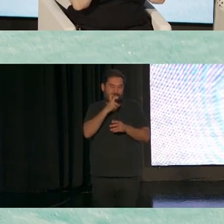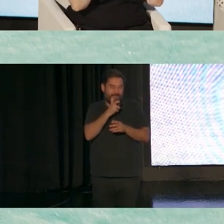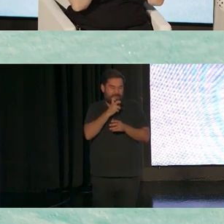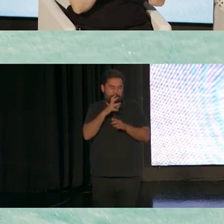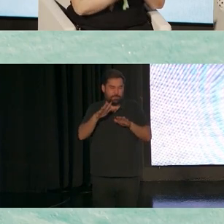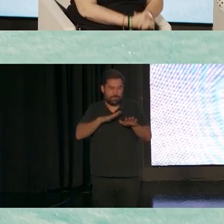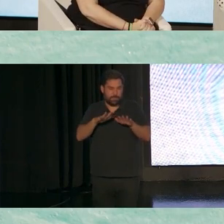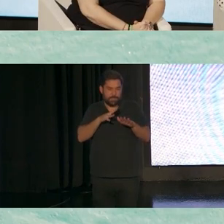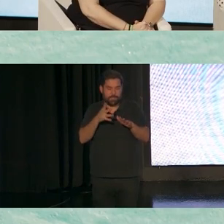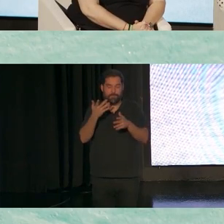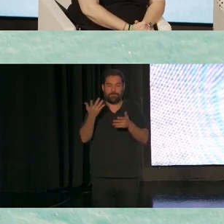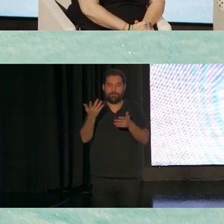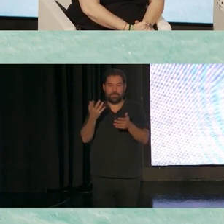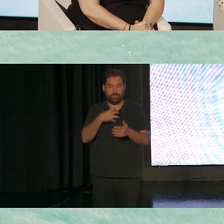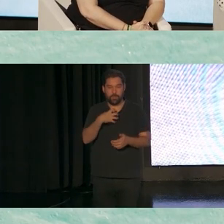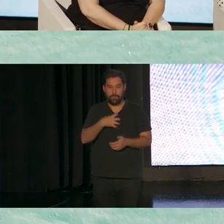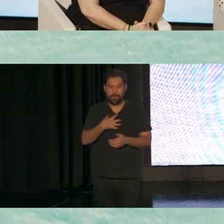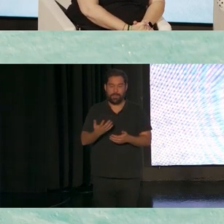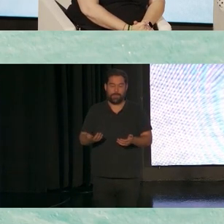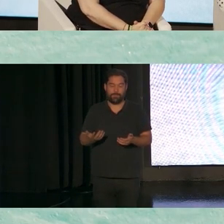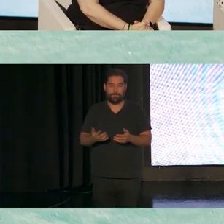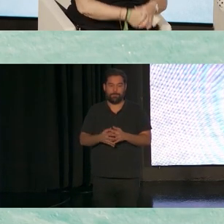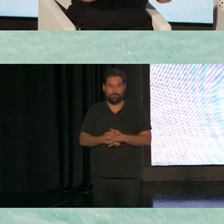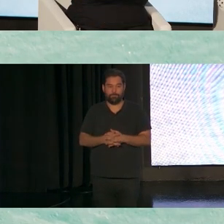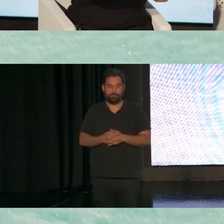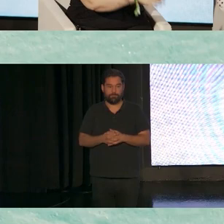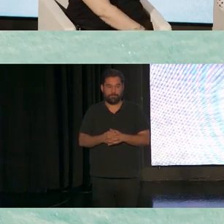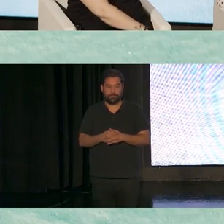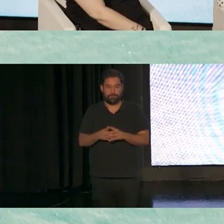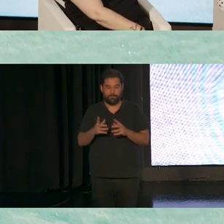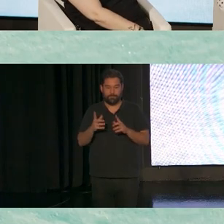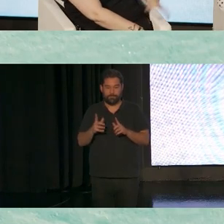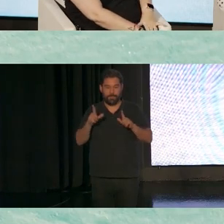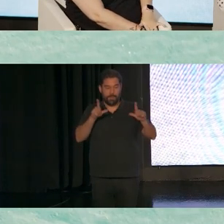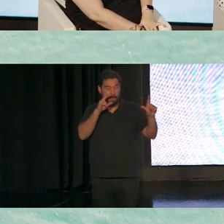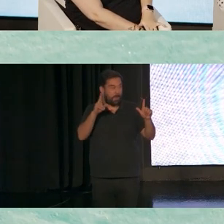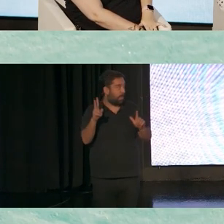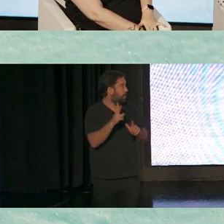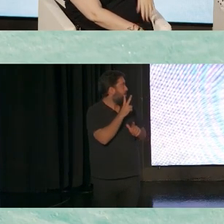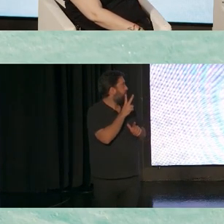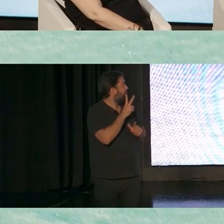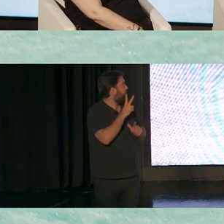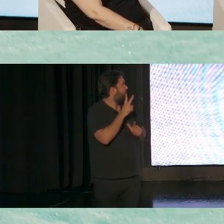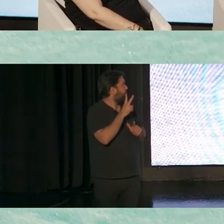empezó Pues a espabilar Y bueno pues ahí tenéis a mi